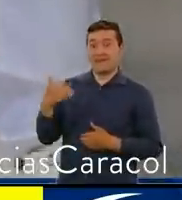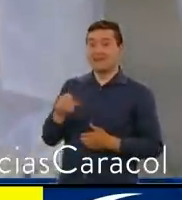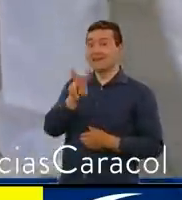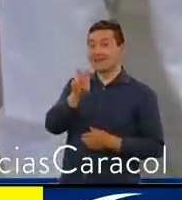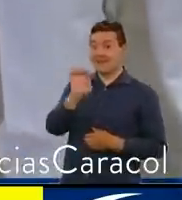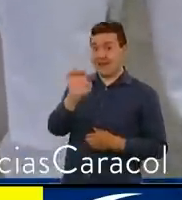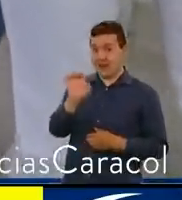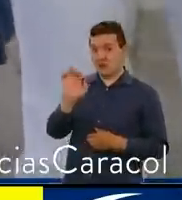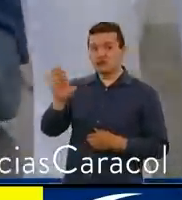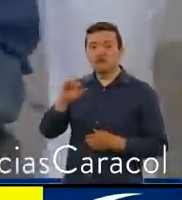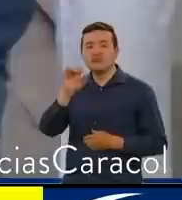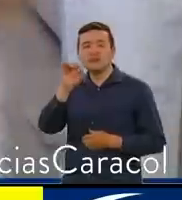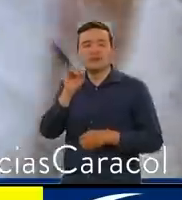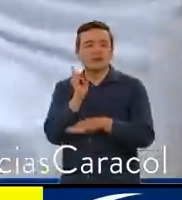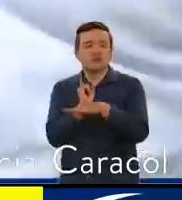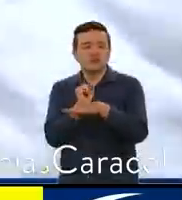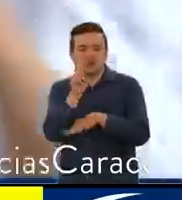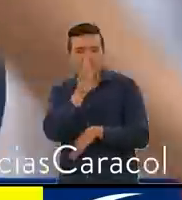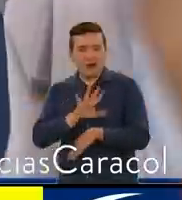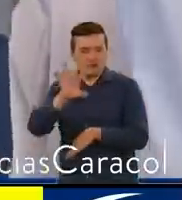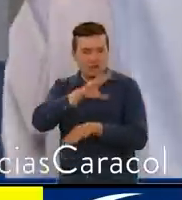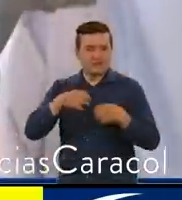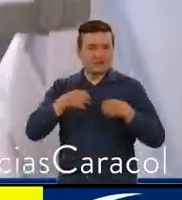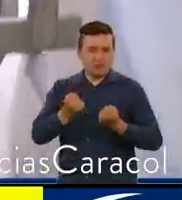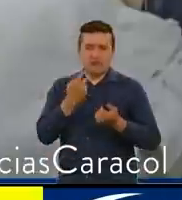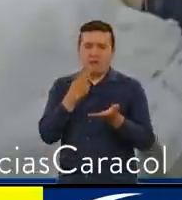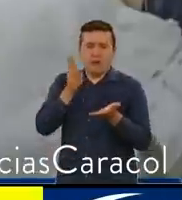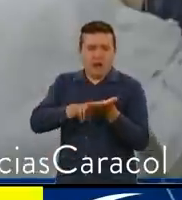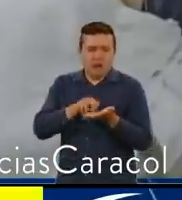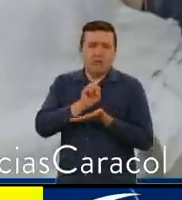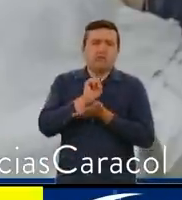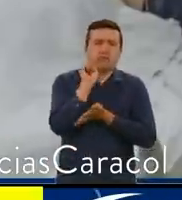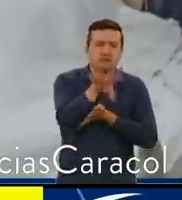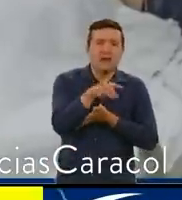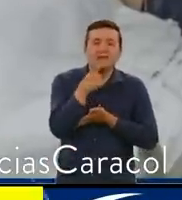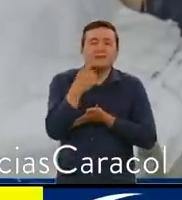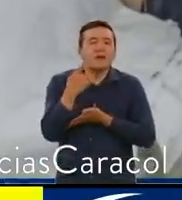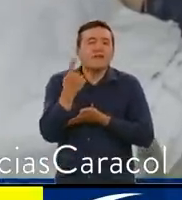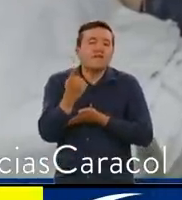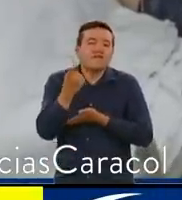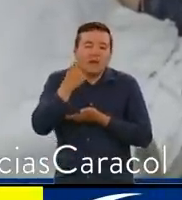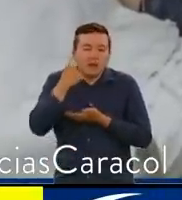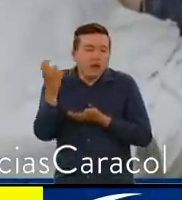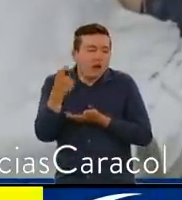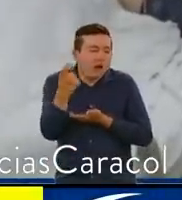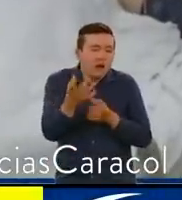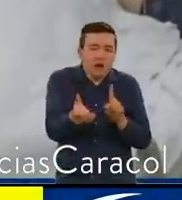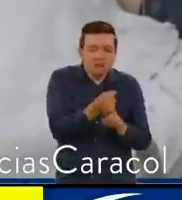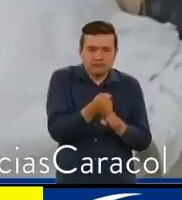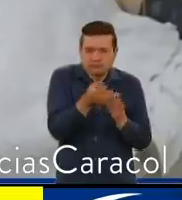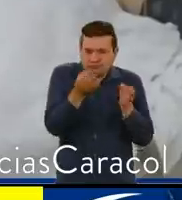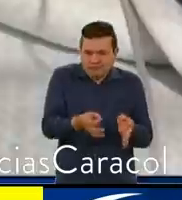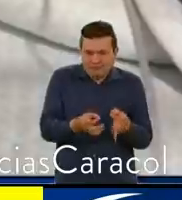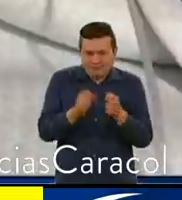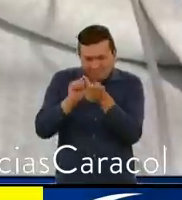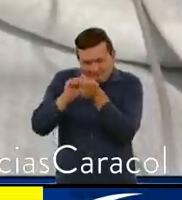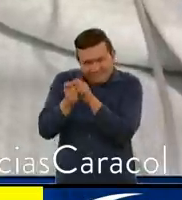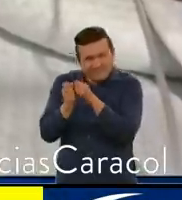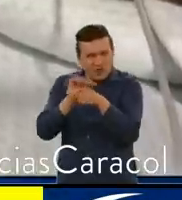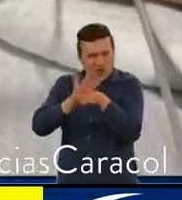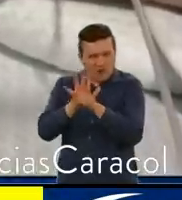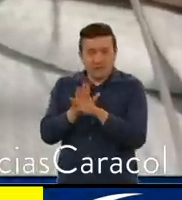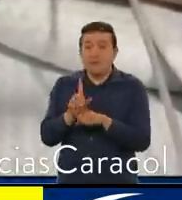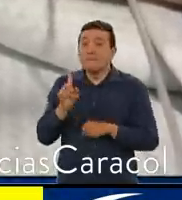el comunicado diciendo que aún no lo han encontrado. Pero ellos al final del comunicado también mencionan que en el país se